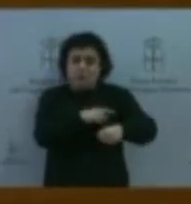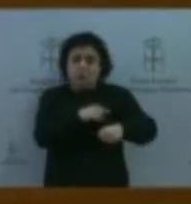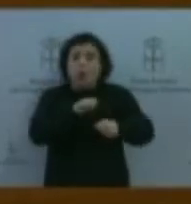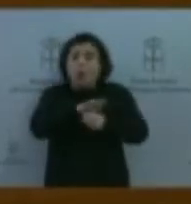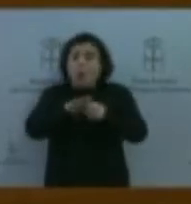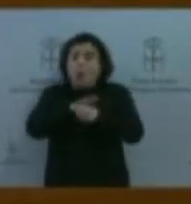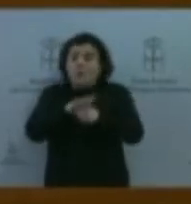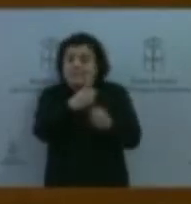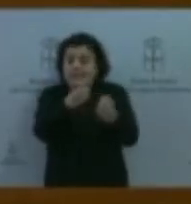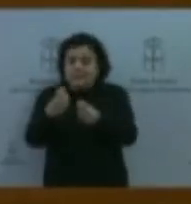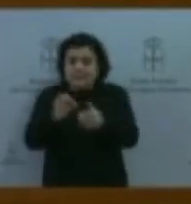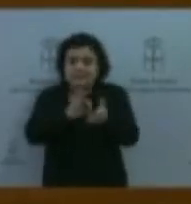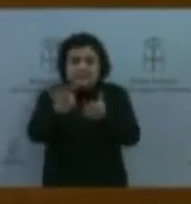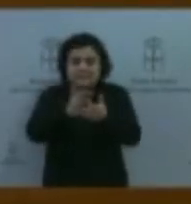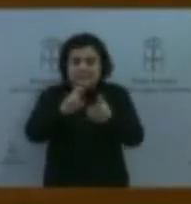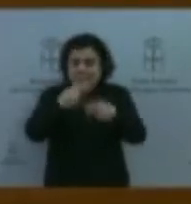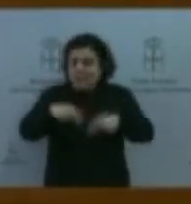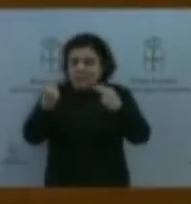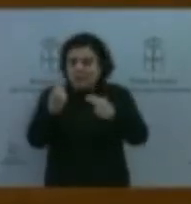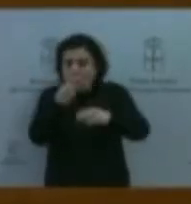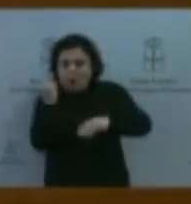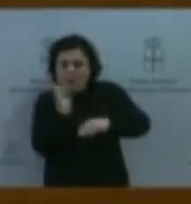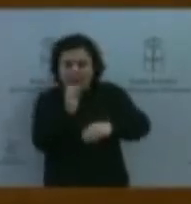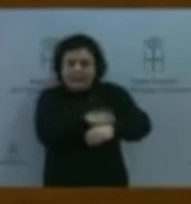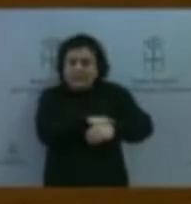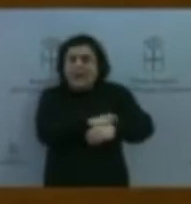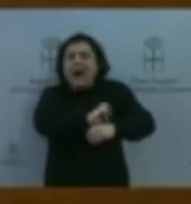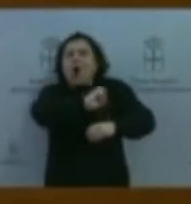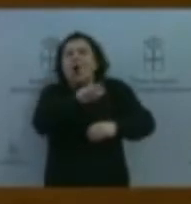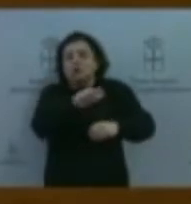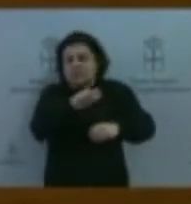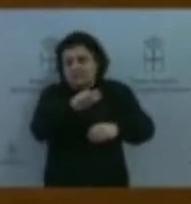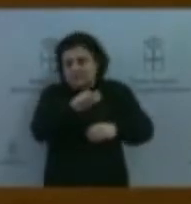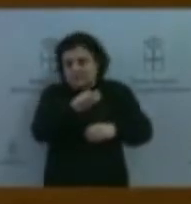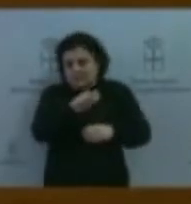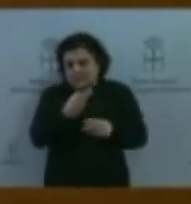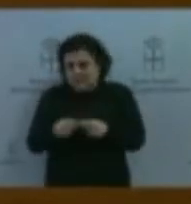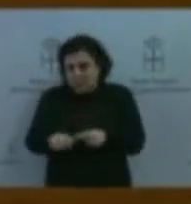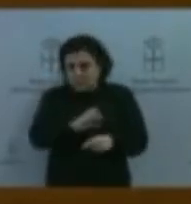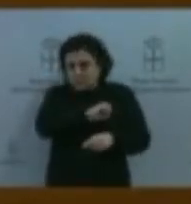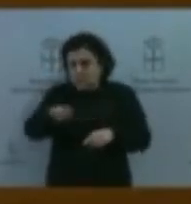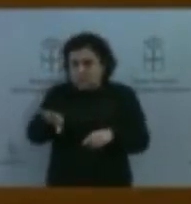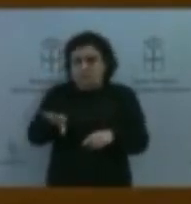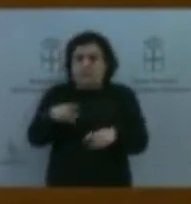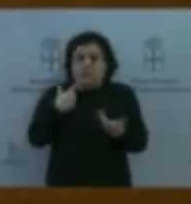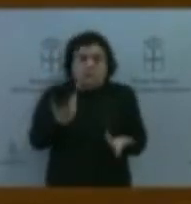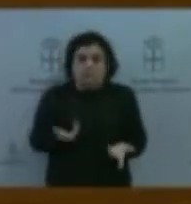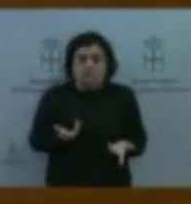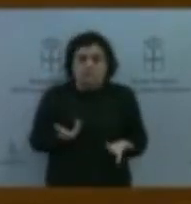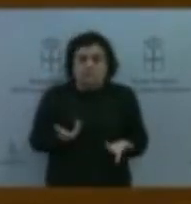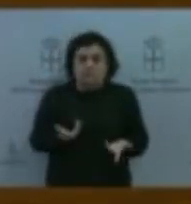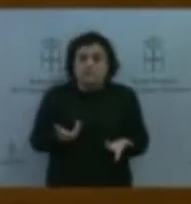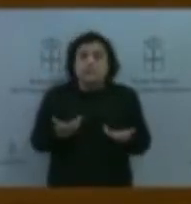eso. Van para otro tipo de cosas en muchos casos. O no van a cubrir toda la cuantía de lo que vamos a necesitar. Con lo cual, tenemos que hablar de la recaudación.